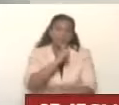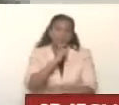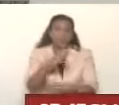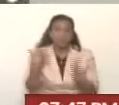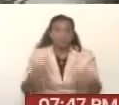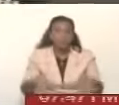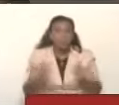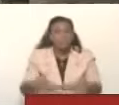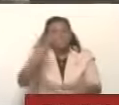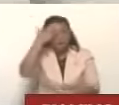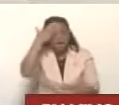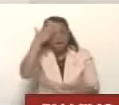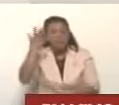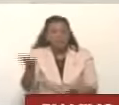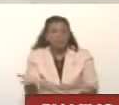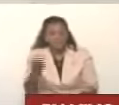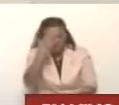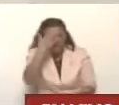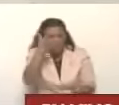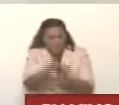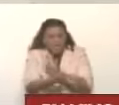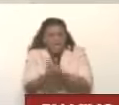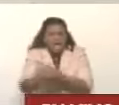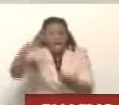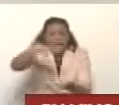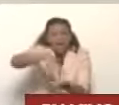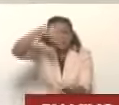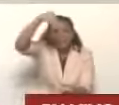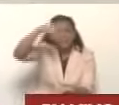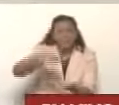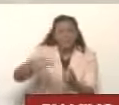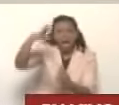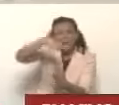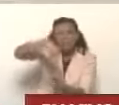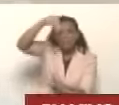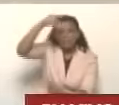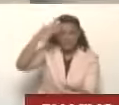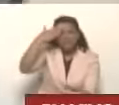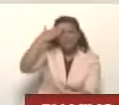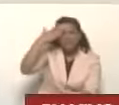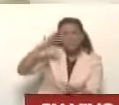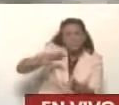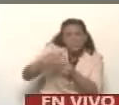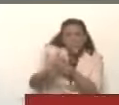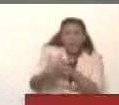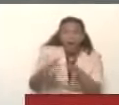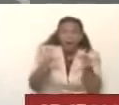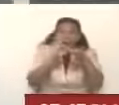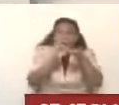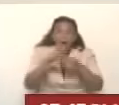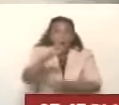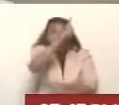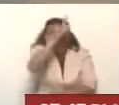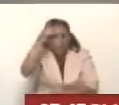Estaban en conocimiento del golpe de los plátanos verdes de Altamira. Y estaban así coordinados con el Leopoldo López.